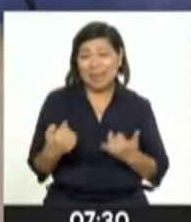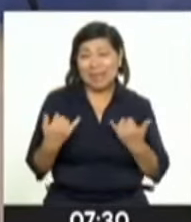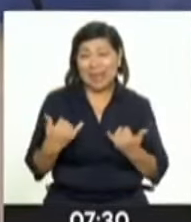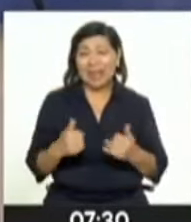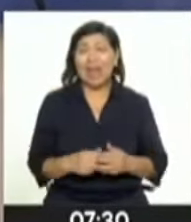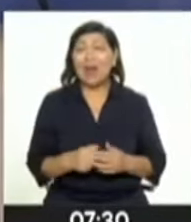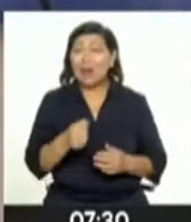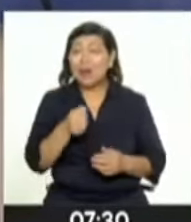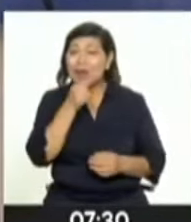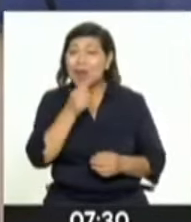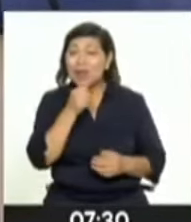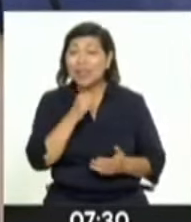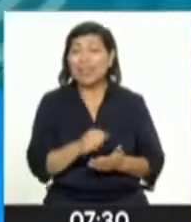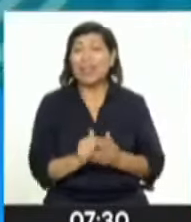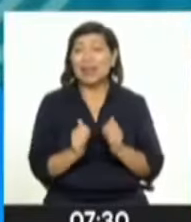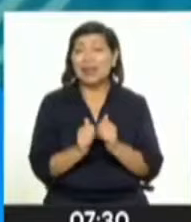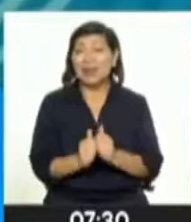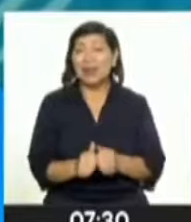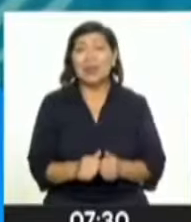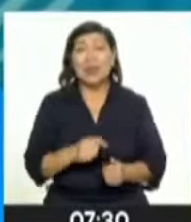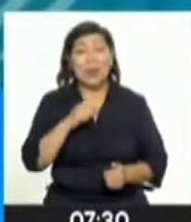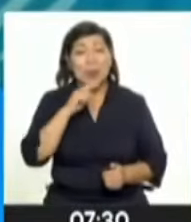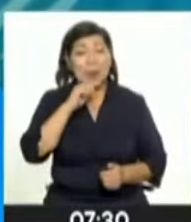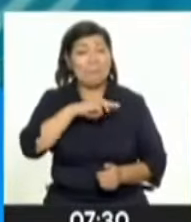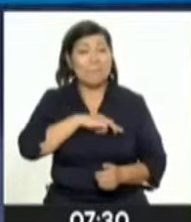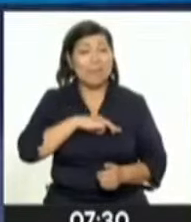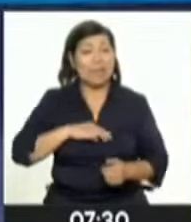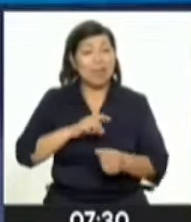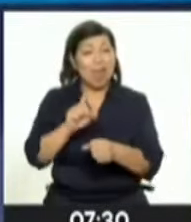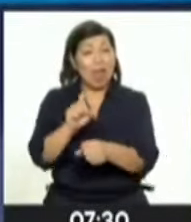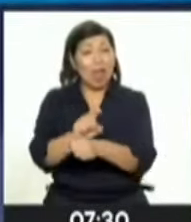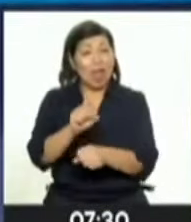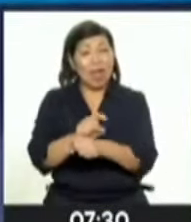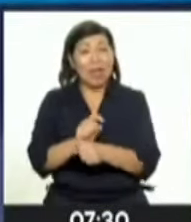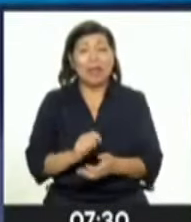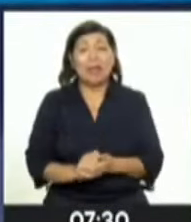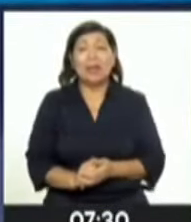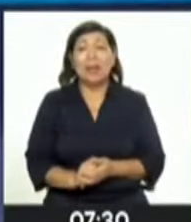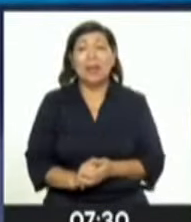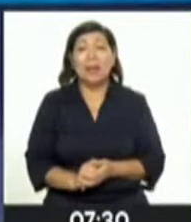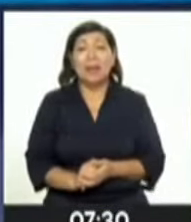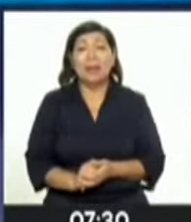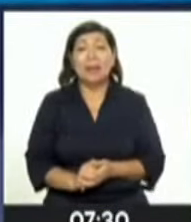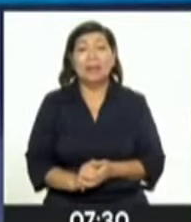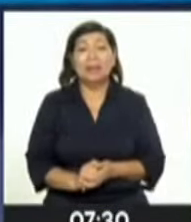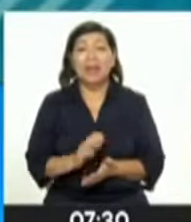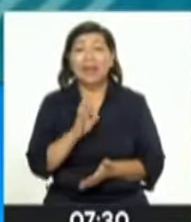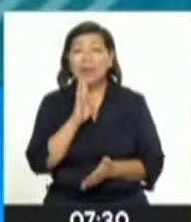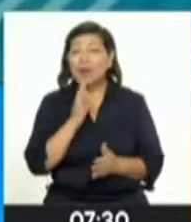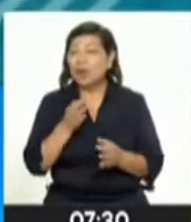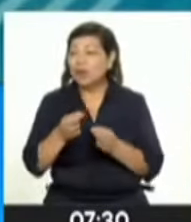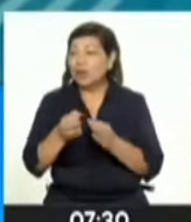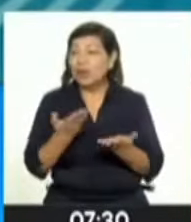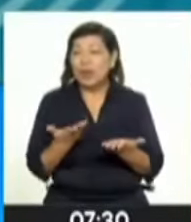nuestra edición matinal. Nos acompañaba la ministra de Educación, Magdalena Márquez, hablando un poco